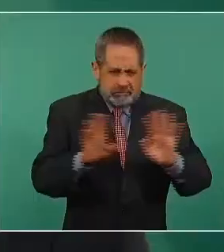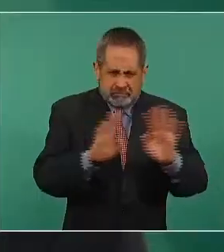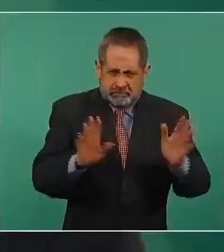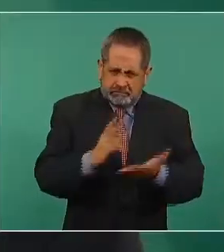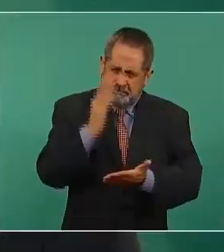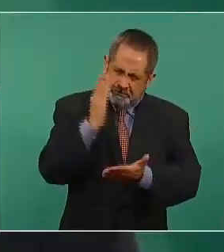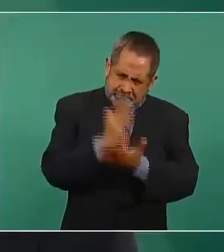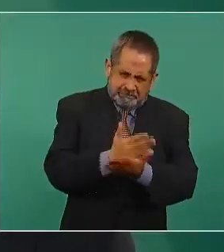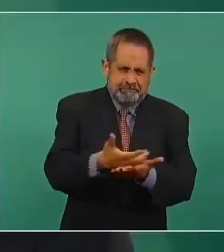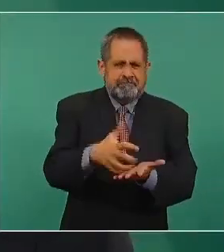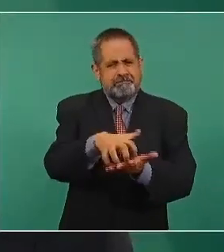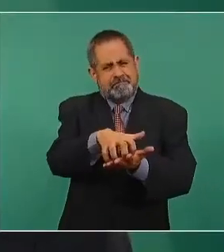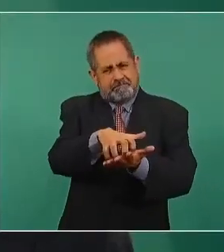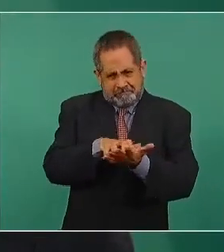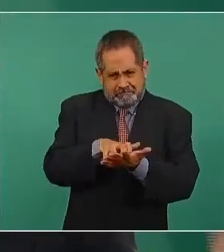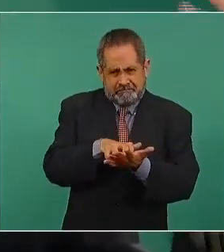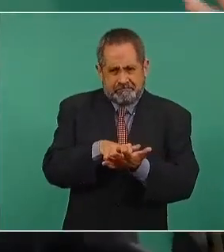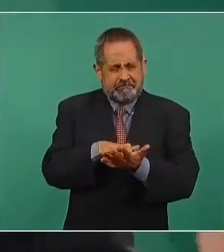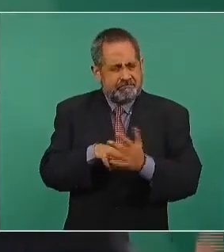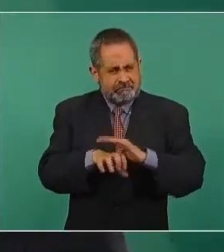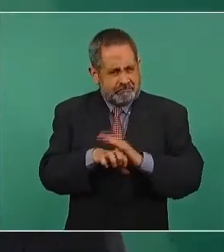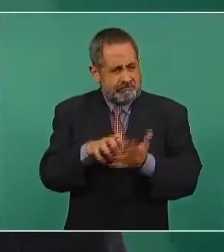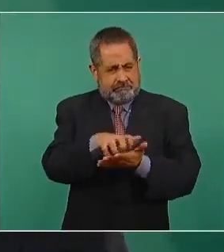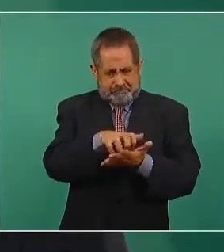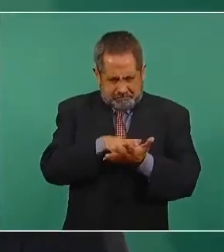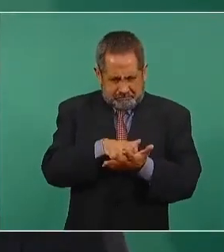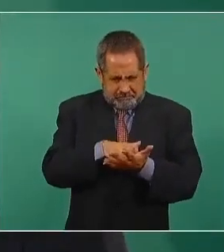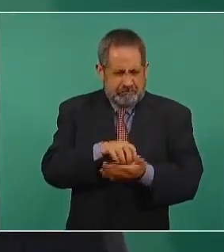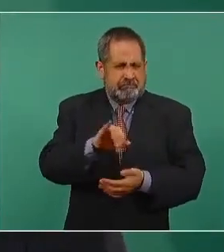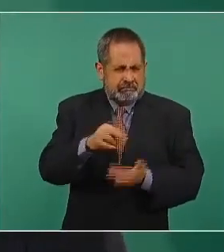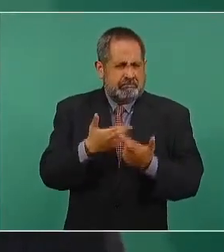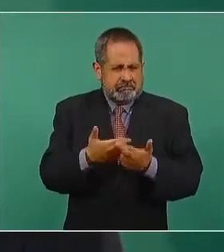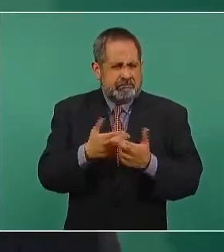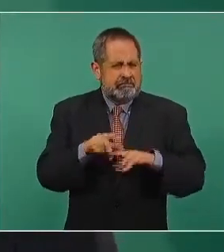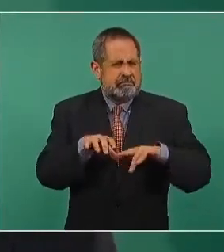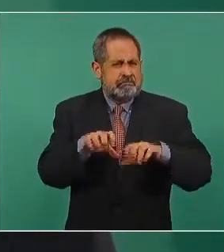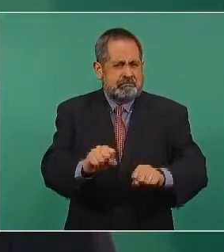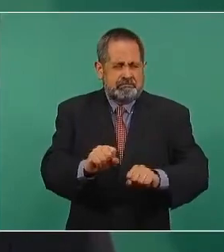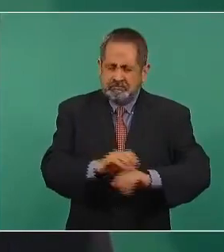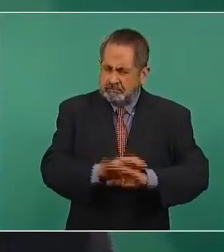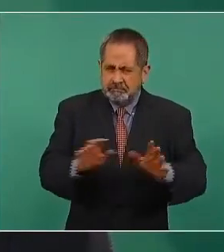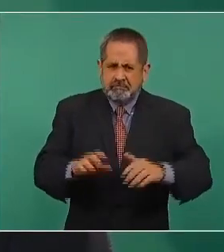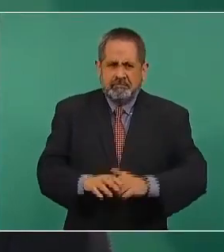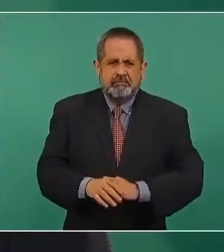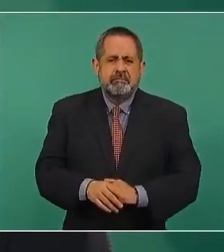Austeridad republicana. Te alcanza el presupuesto.